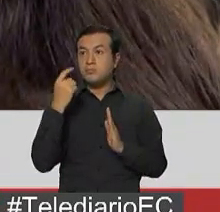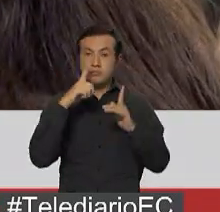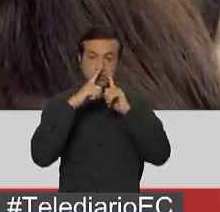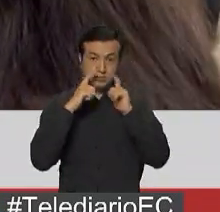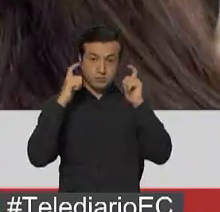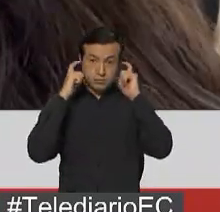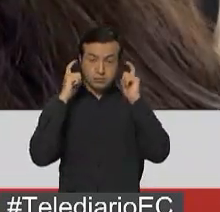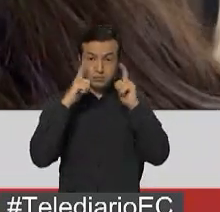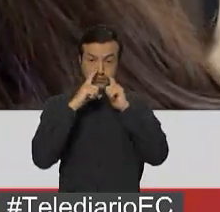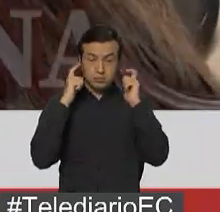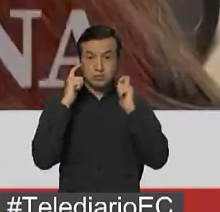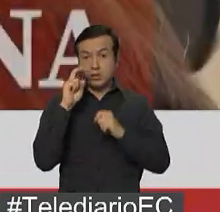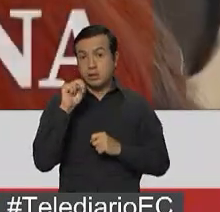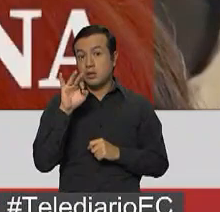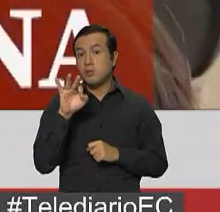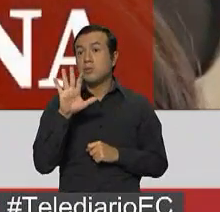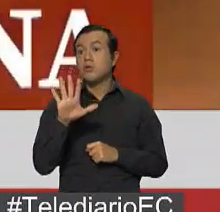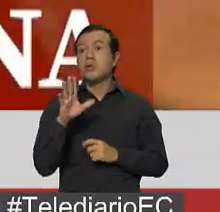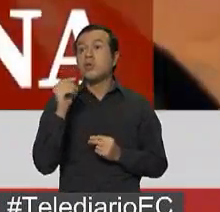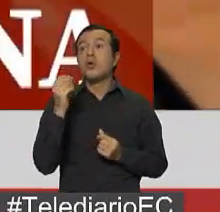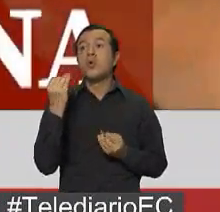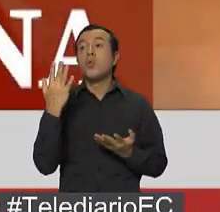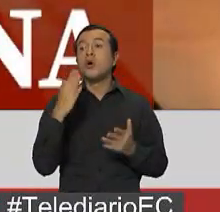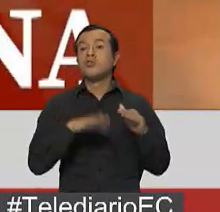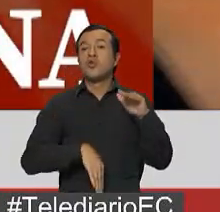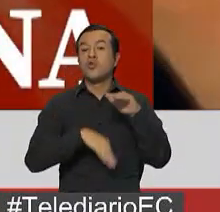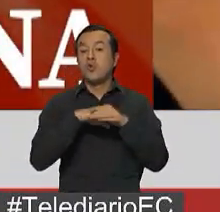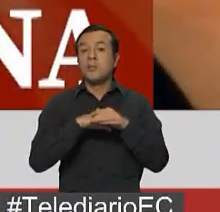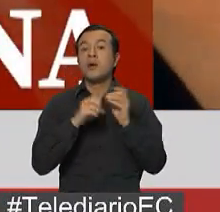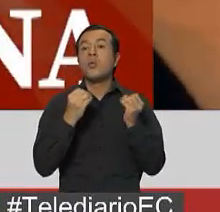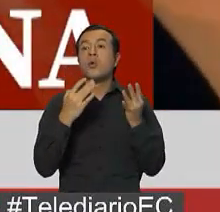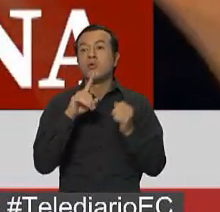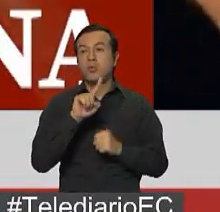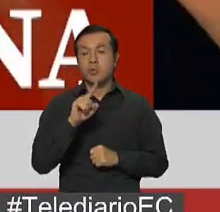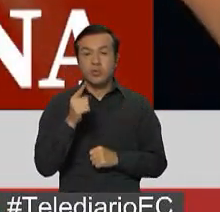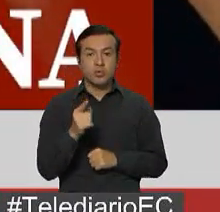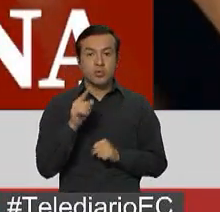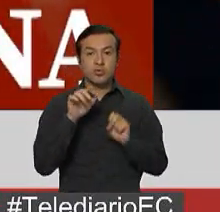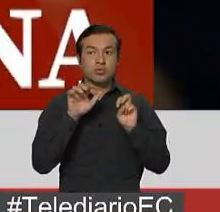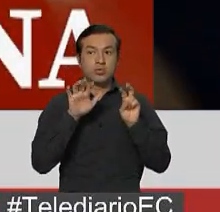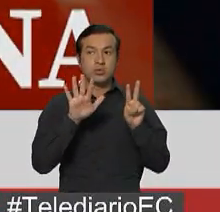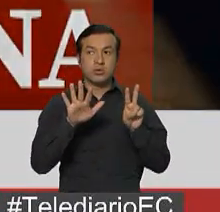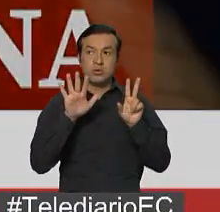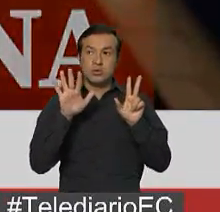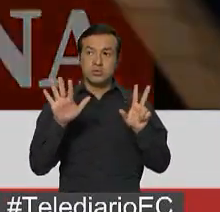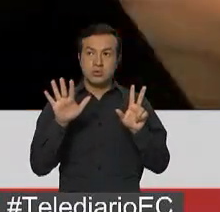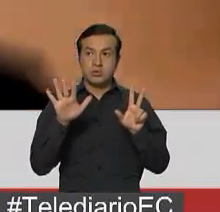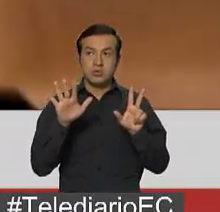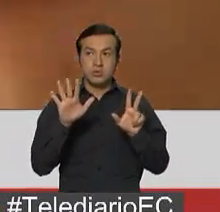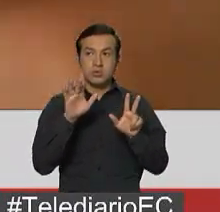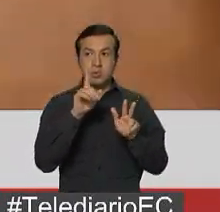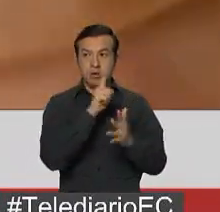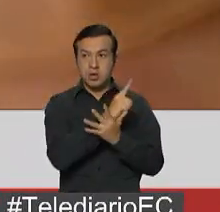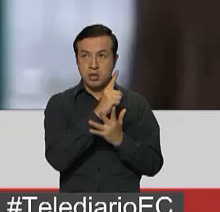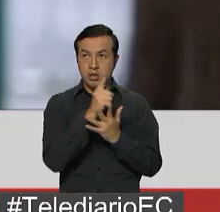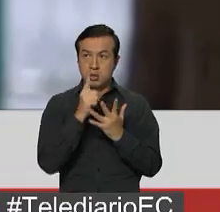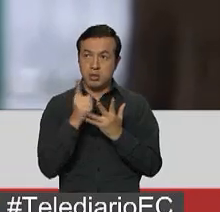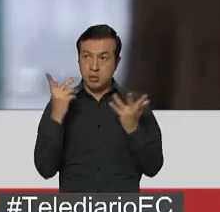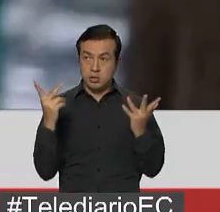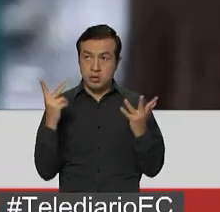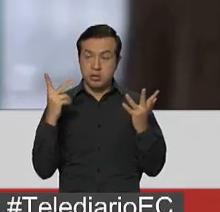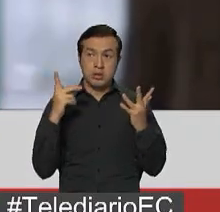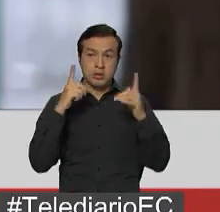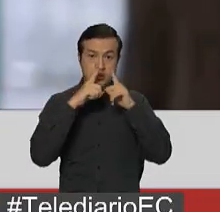mascarillas n95 no deben exceder el valor a más de 1 dólar 78 cada una y las